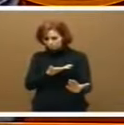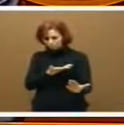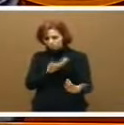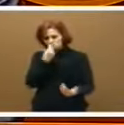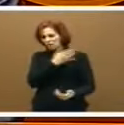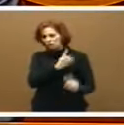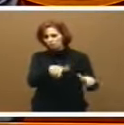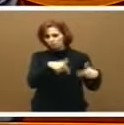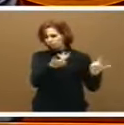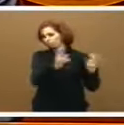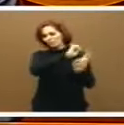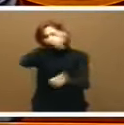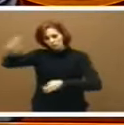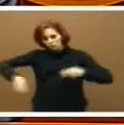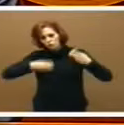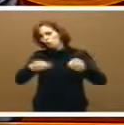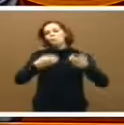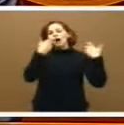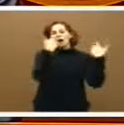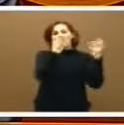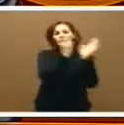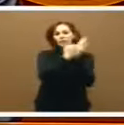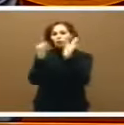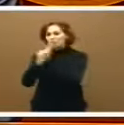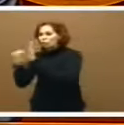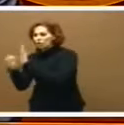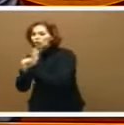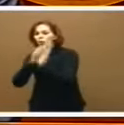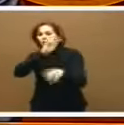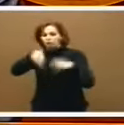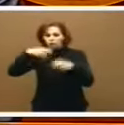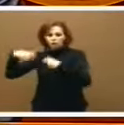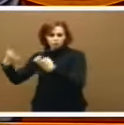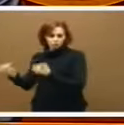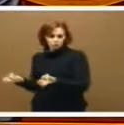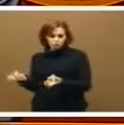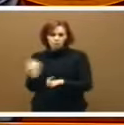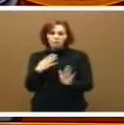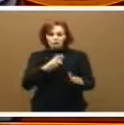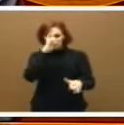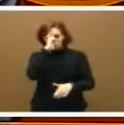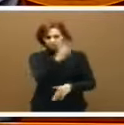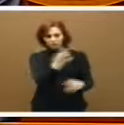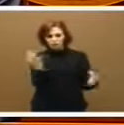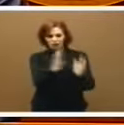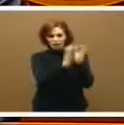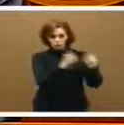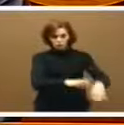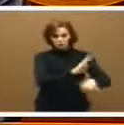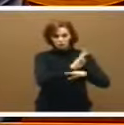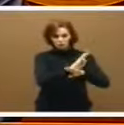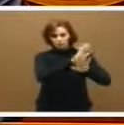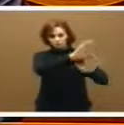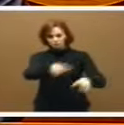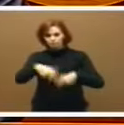se acordó la modificación del texto de los artículos referidos y podemos asegurar que, como es preceptivo, respetando el acuerdo del Pleno, hoy se presenta en esta